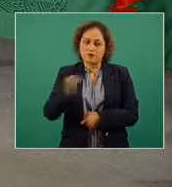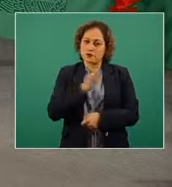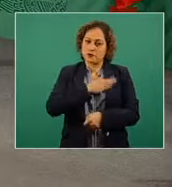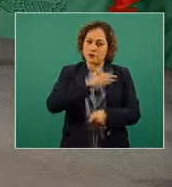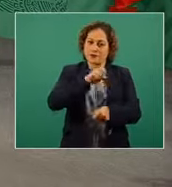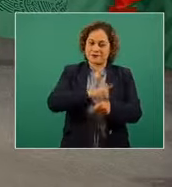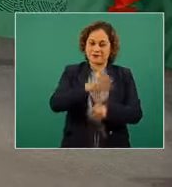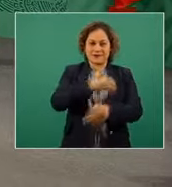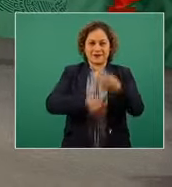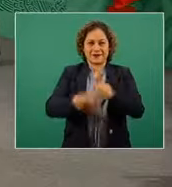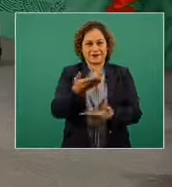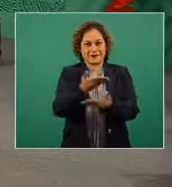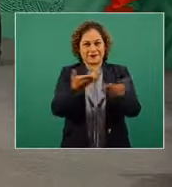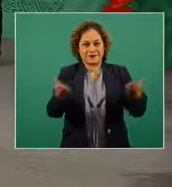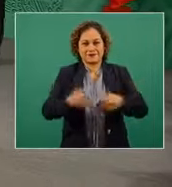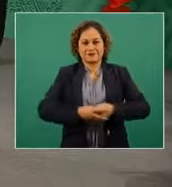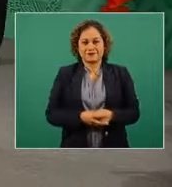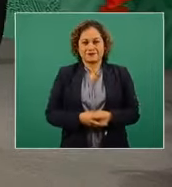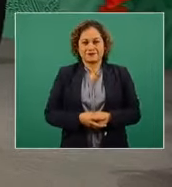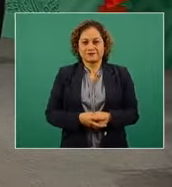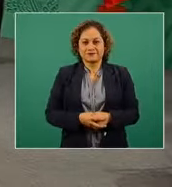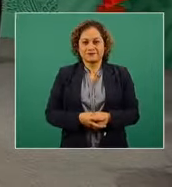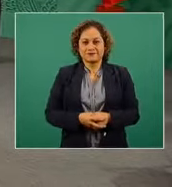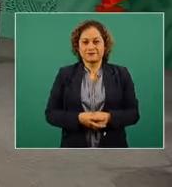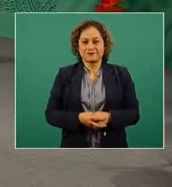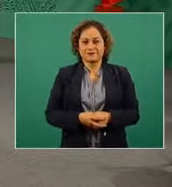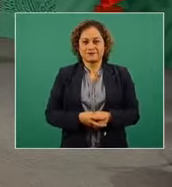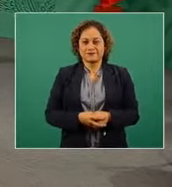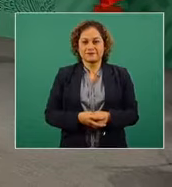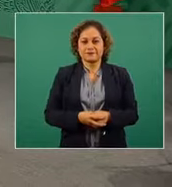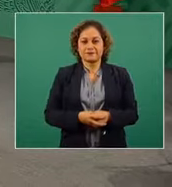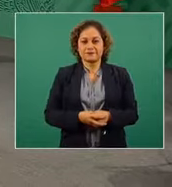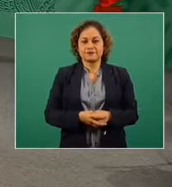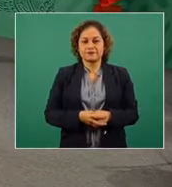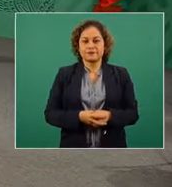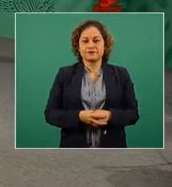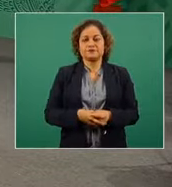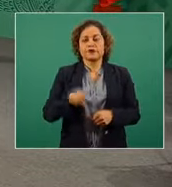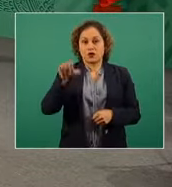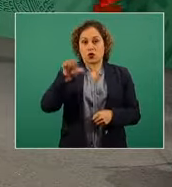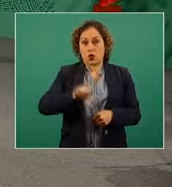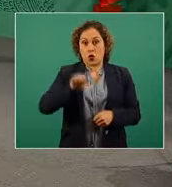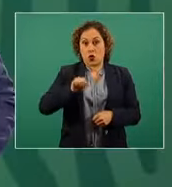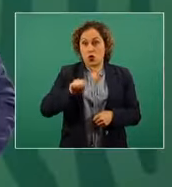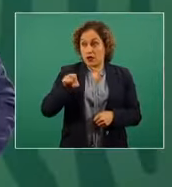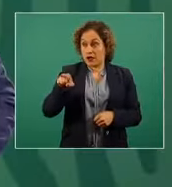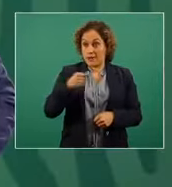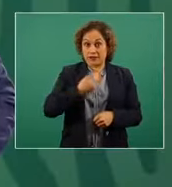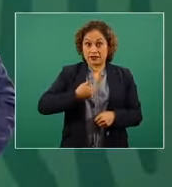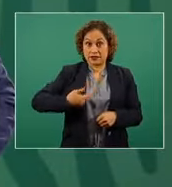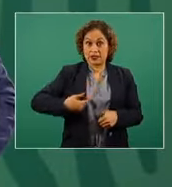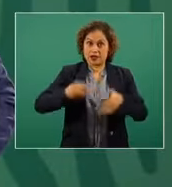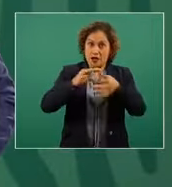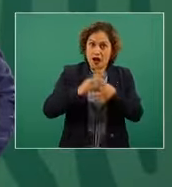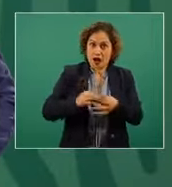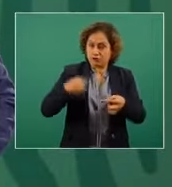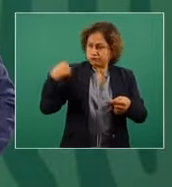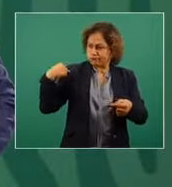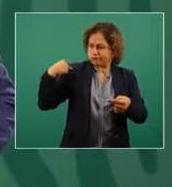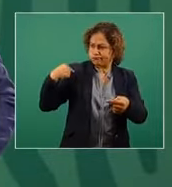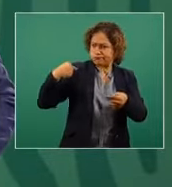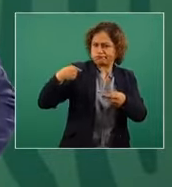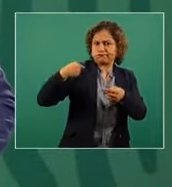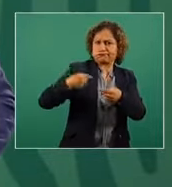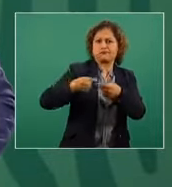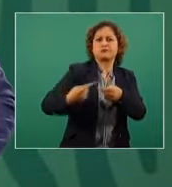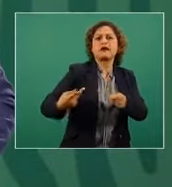ustedes. Hoy, con el marco muy preciso de referencia que nos hace el señor presidente en cuanto a la salud